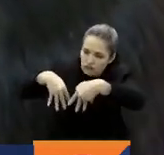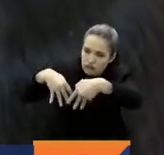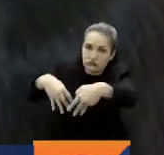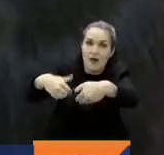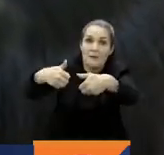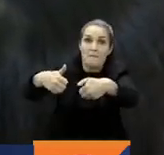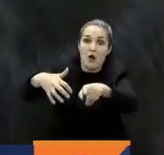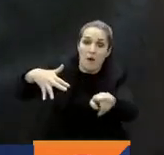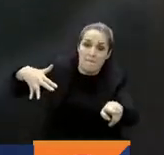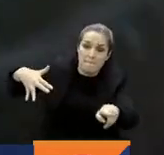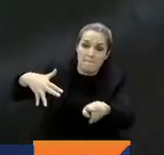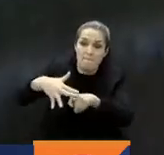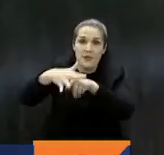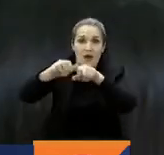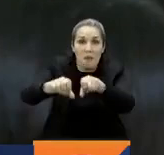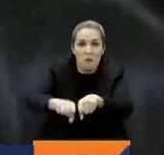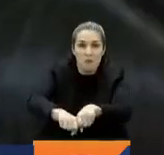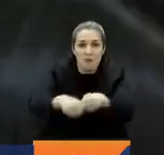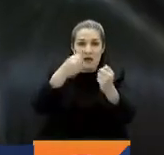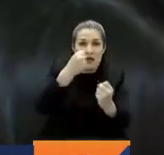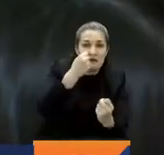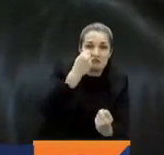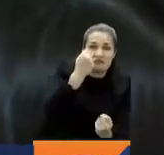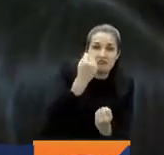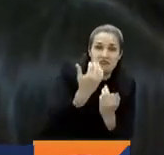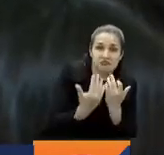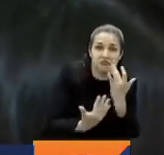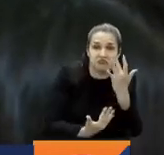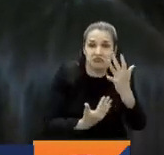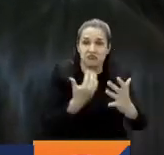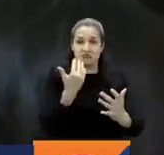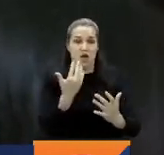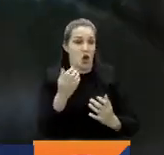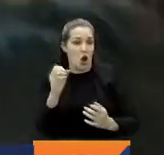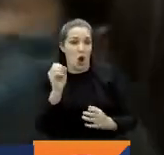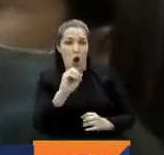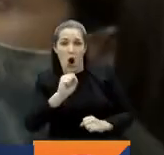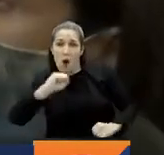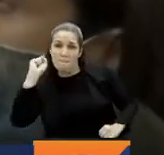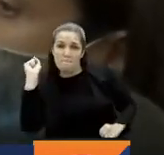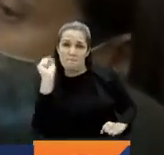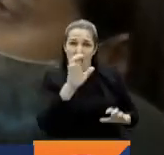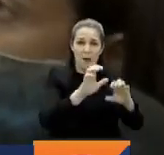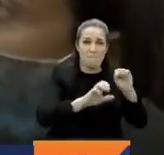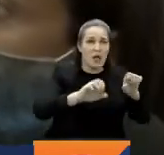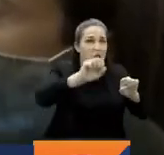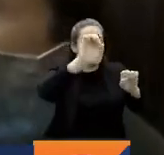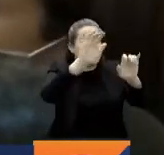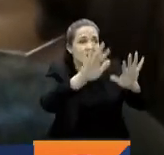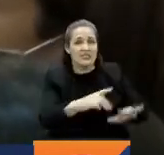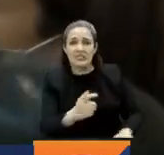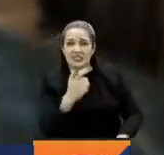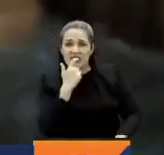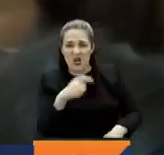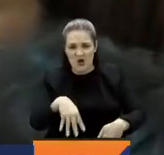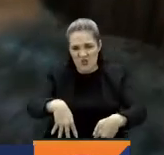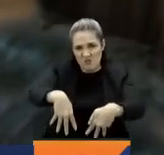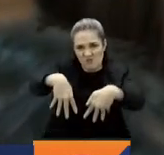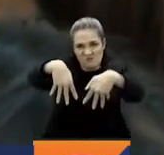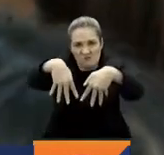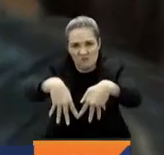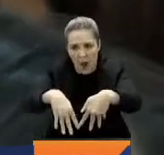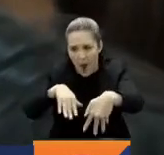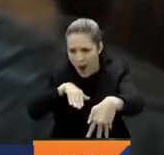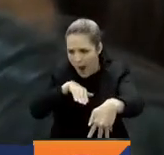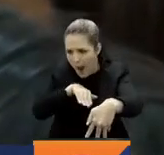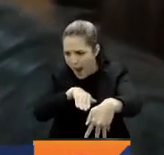actos de vandalismo, los actos de terrorismo urbano de baja intensidad, los bloqueos que atentan contra los derechos